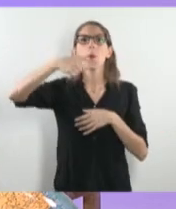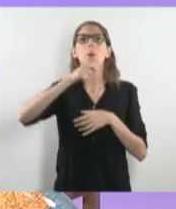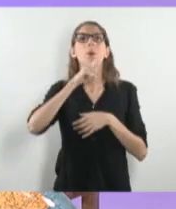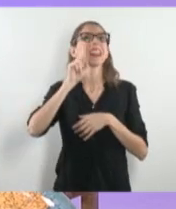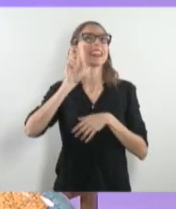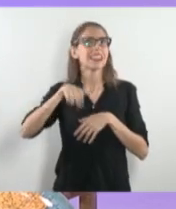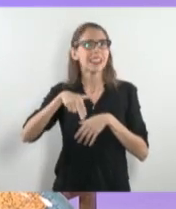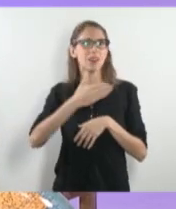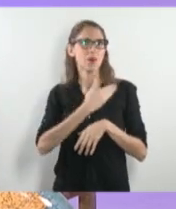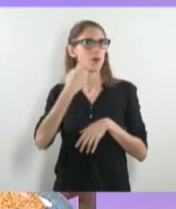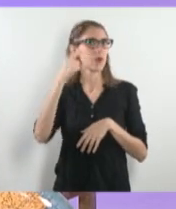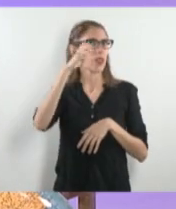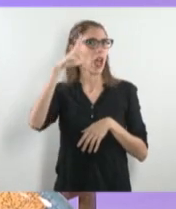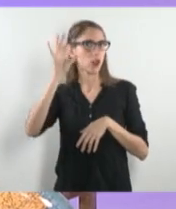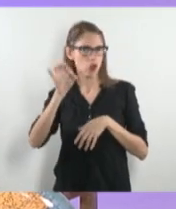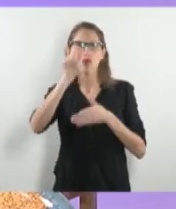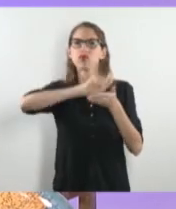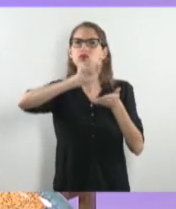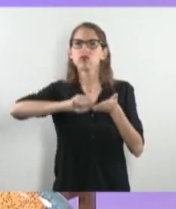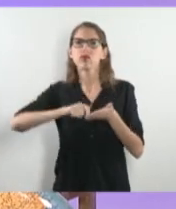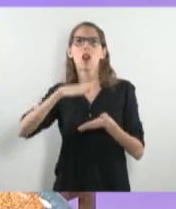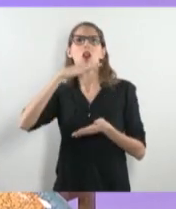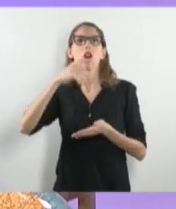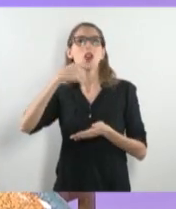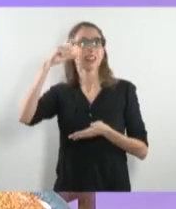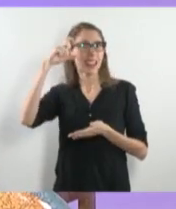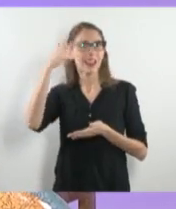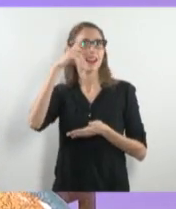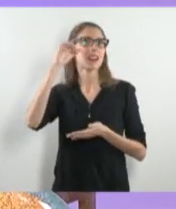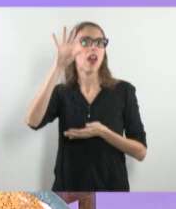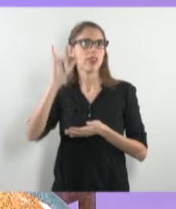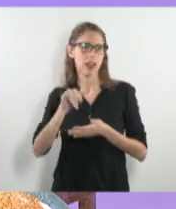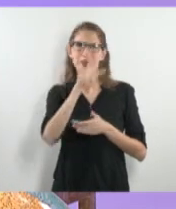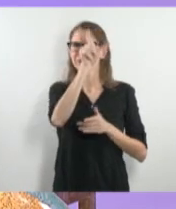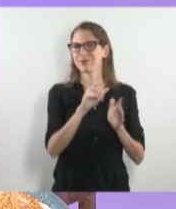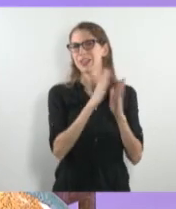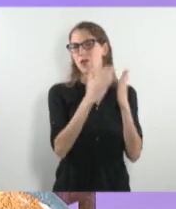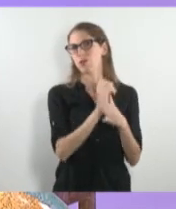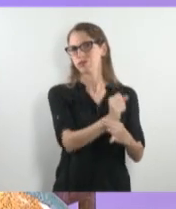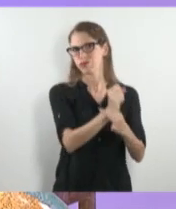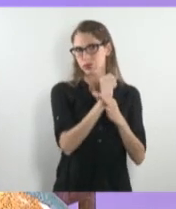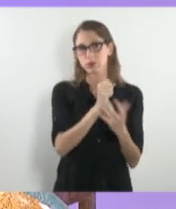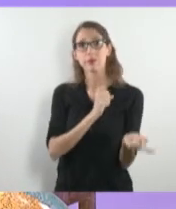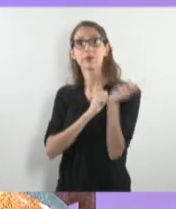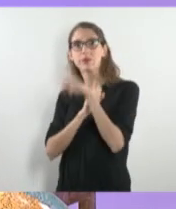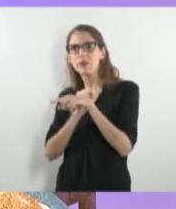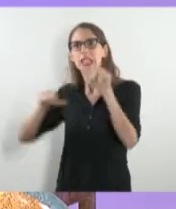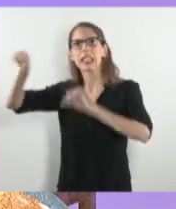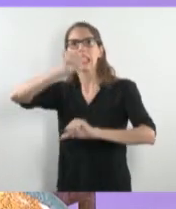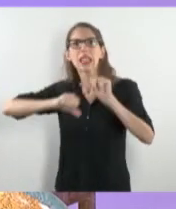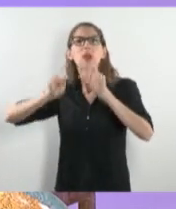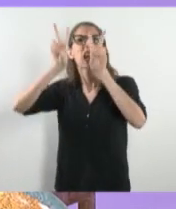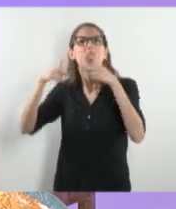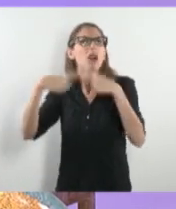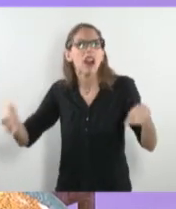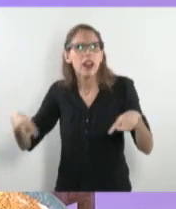obra de José Hernández, un emblema de la literatura argentina, y con Analía nos metemos con el tema proteínas.